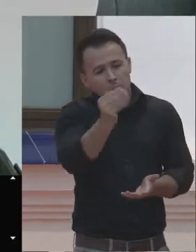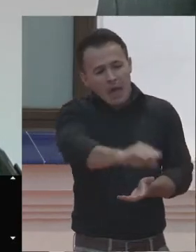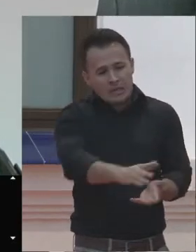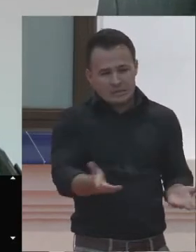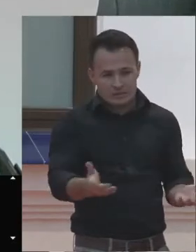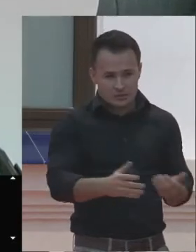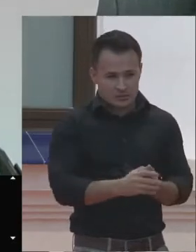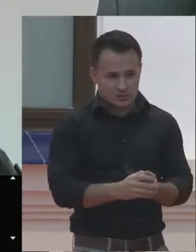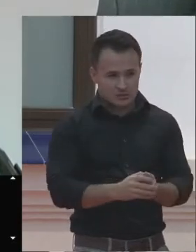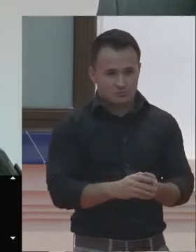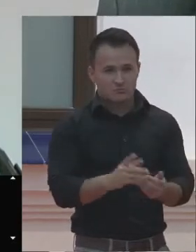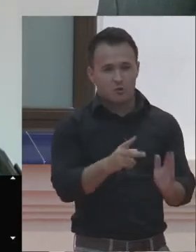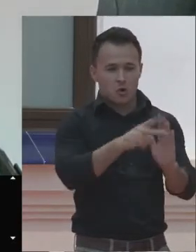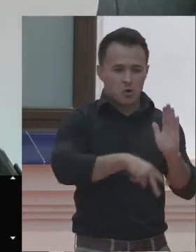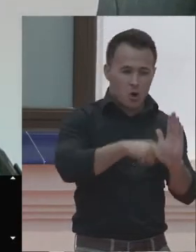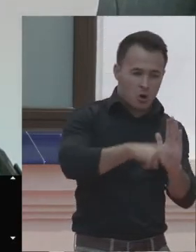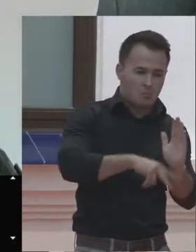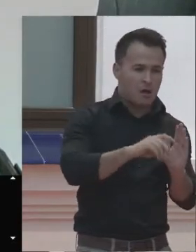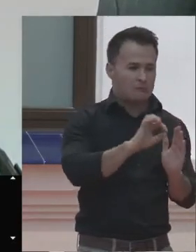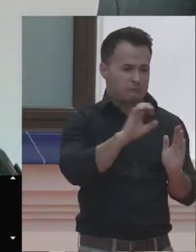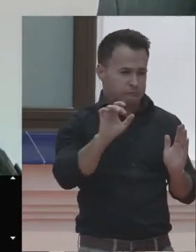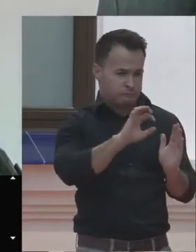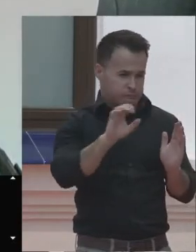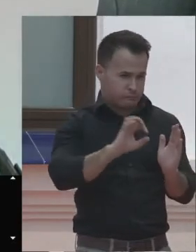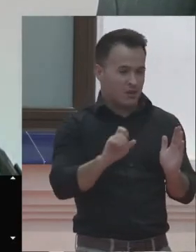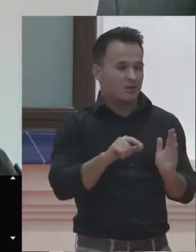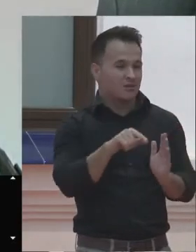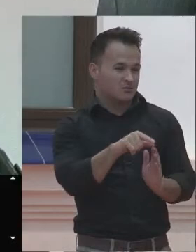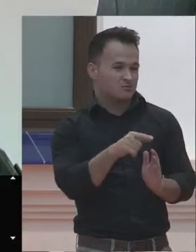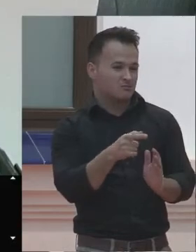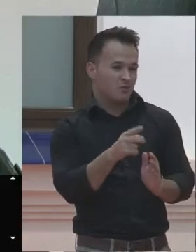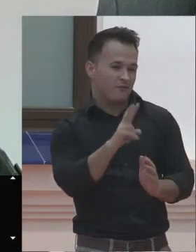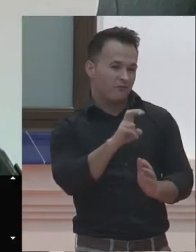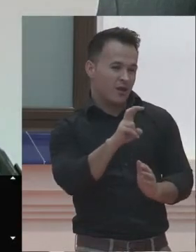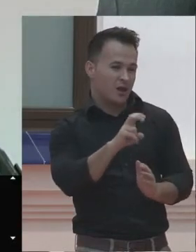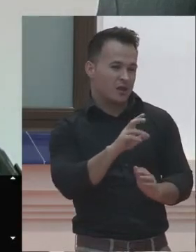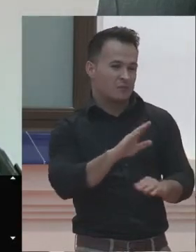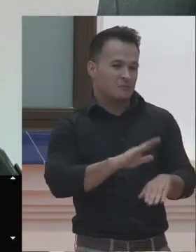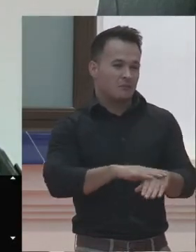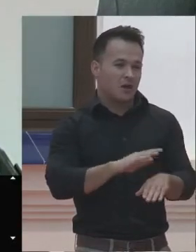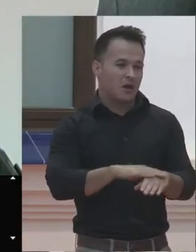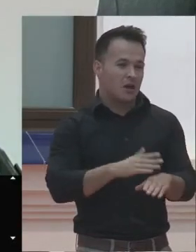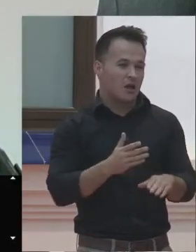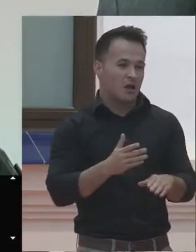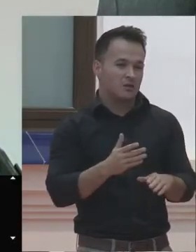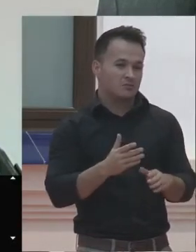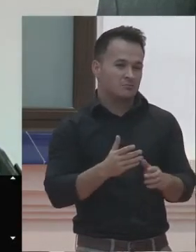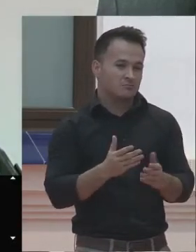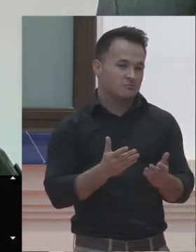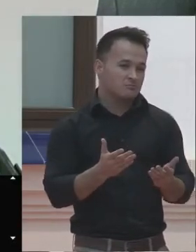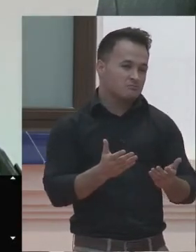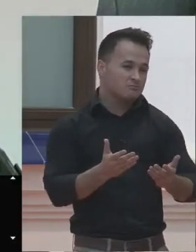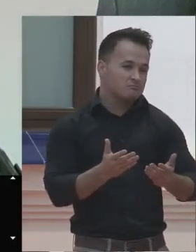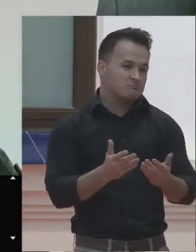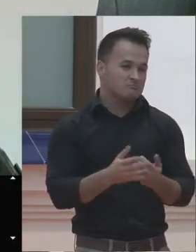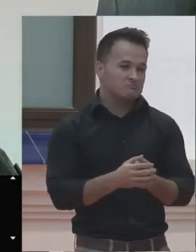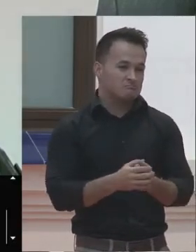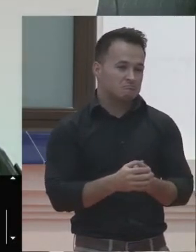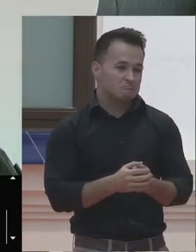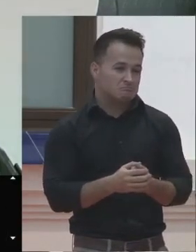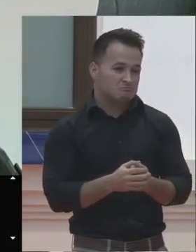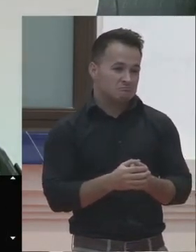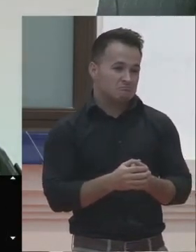9000, las normas 9000, 14000, etcétera, que han servido para que algunas entidades como la vuestra pues consigáis